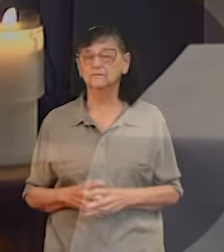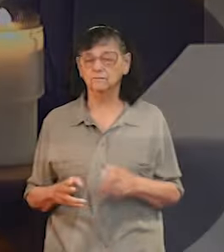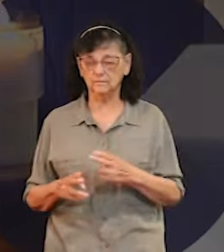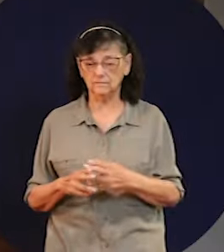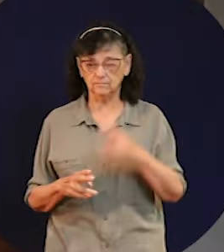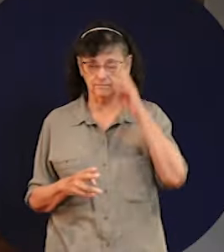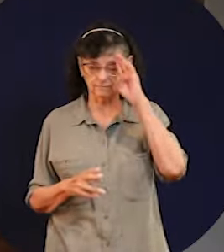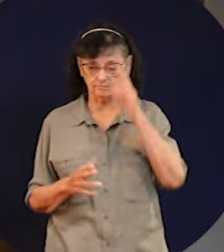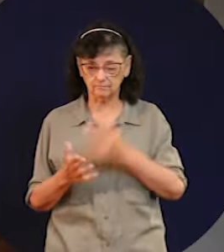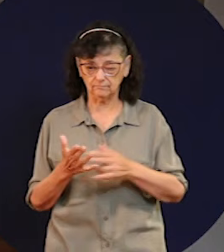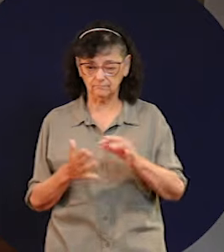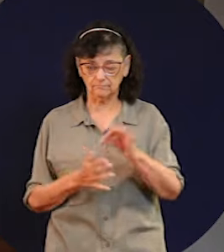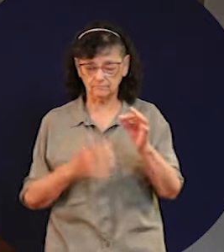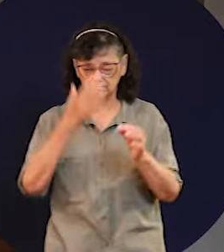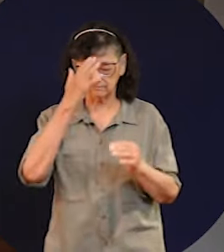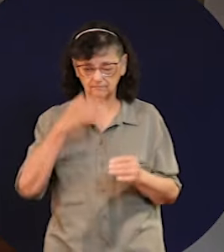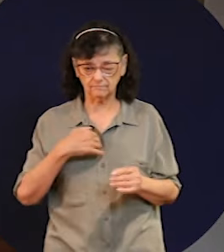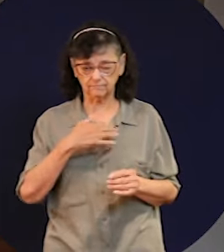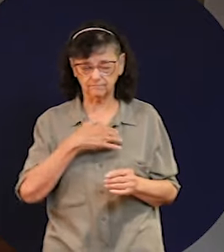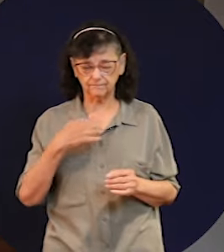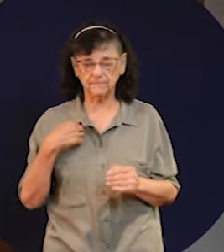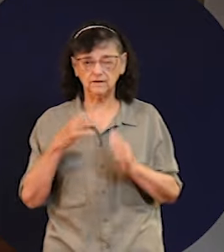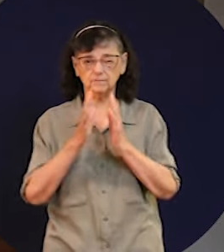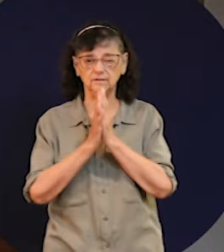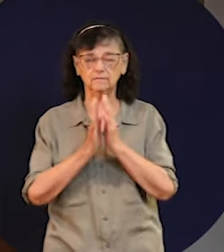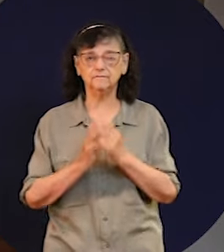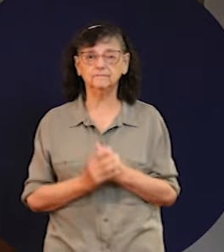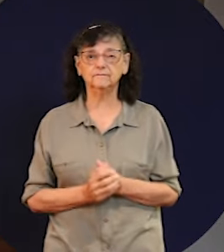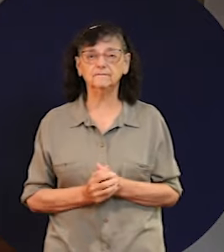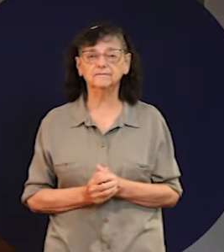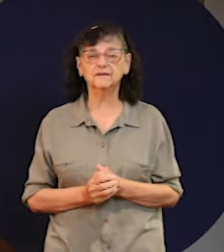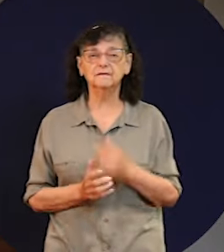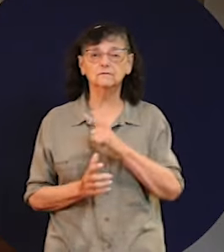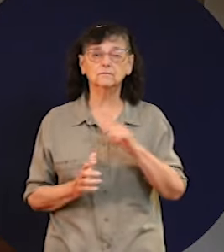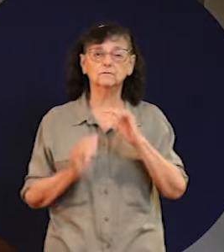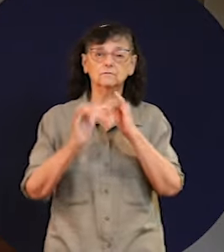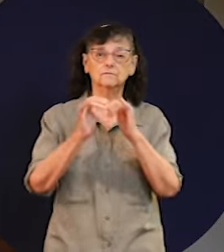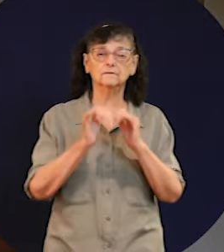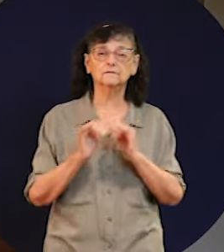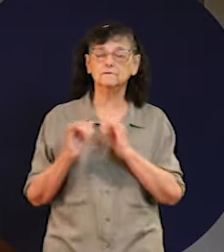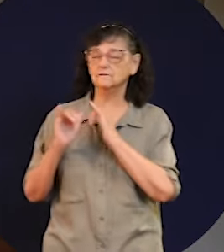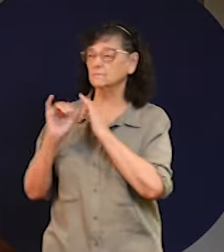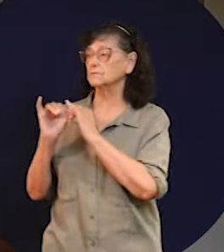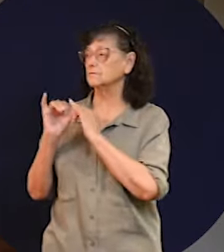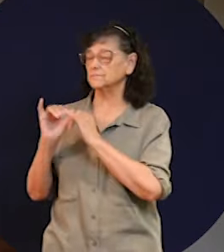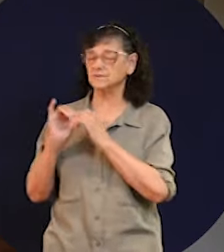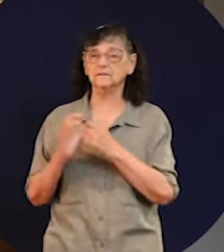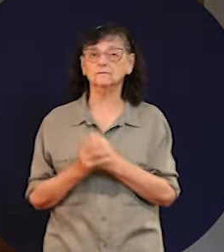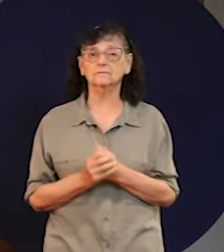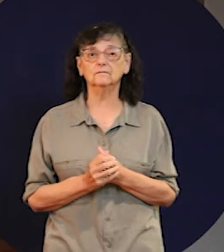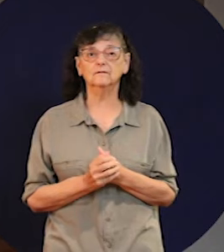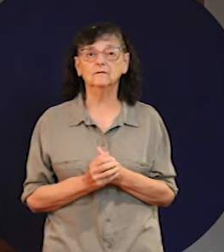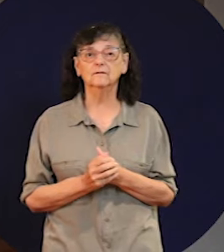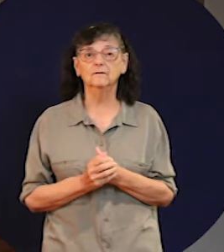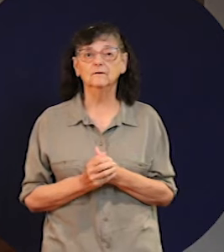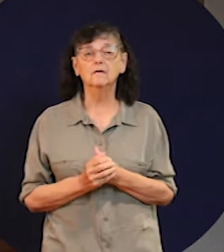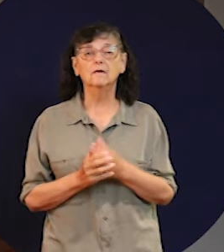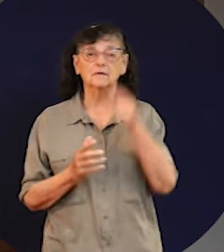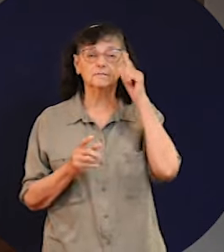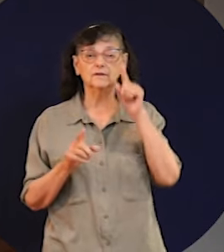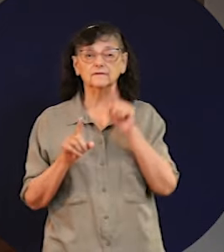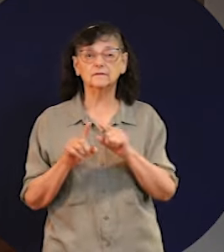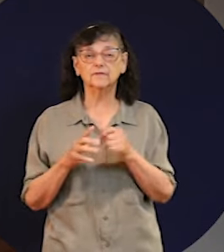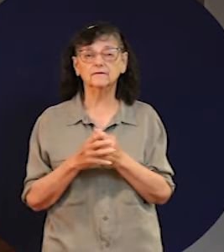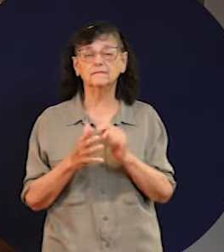En el nombre del Padre, del Hijo y del Espíritu Santo. Amén. El Señor esté con ustedes. Y con su espíritu. Hermanos